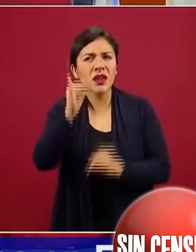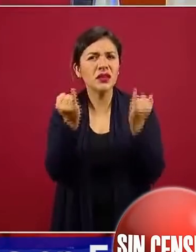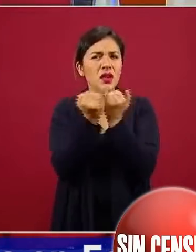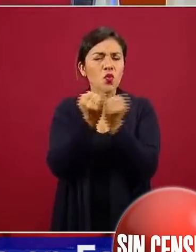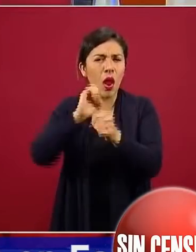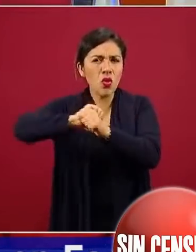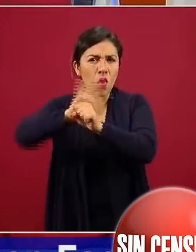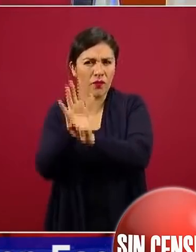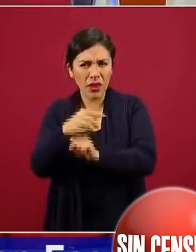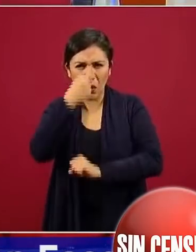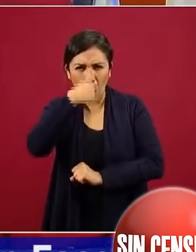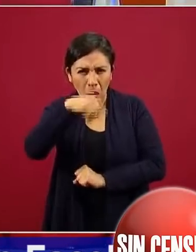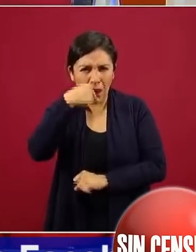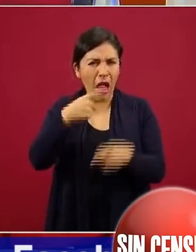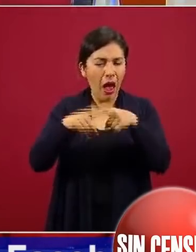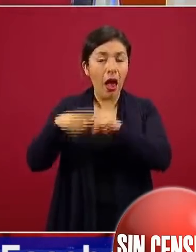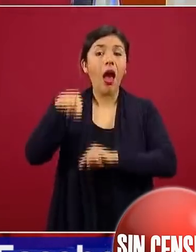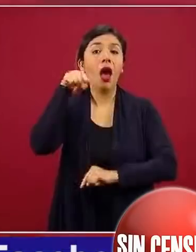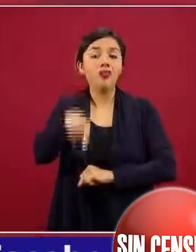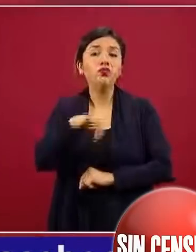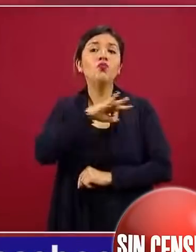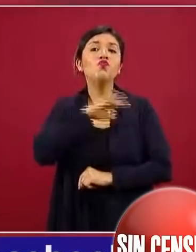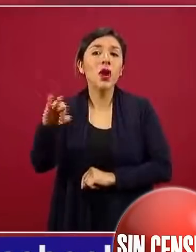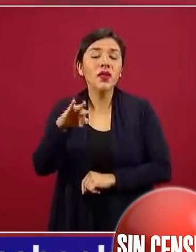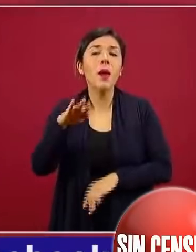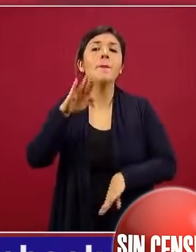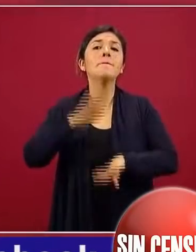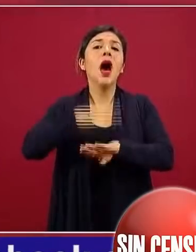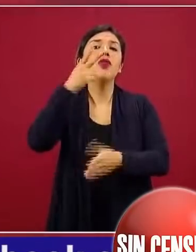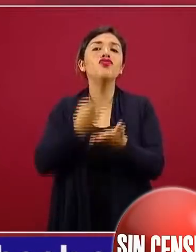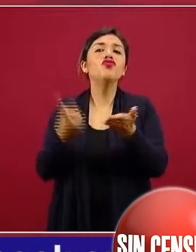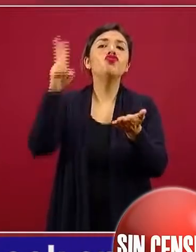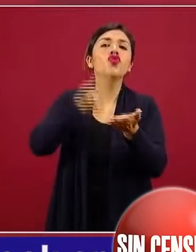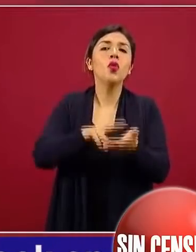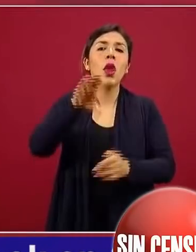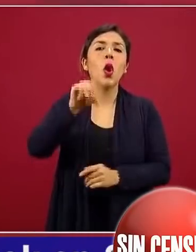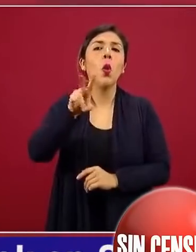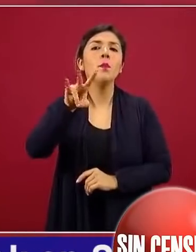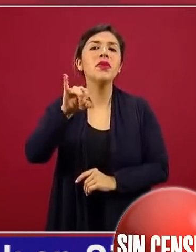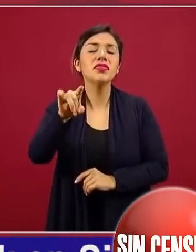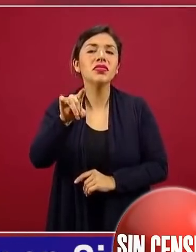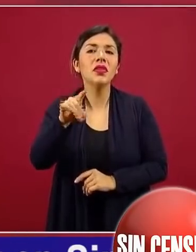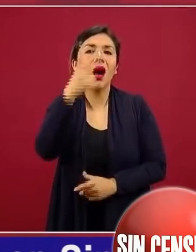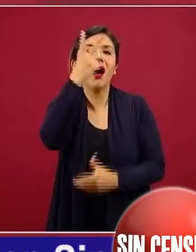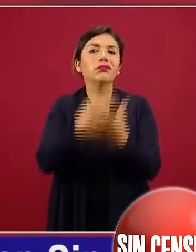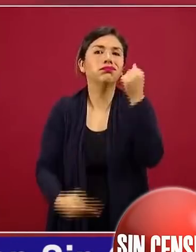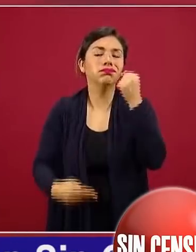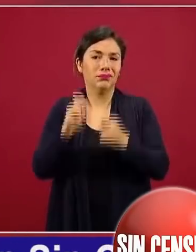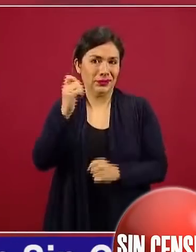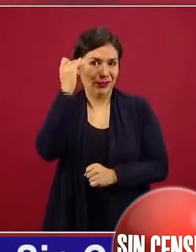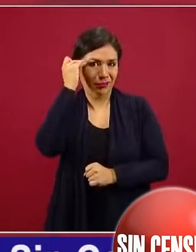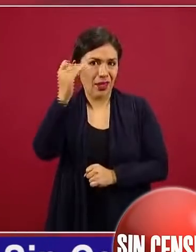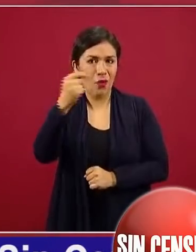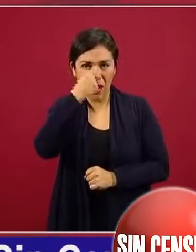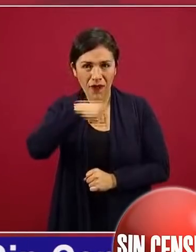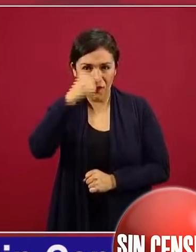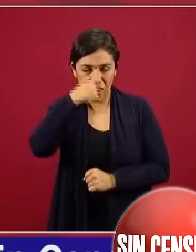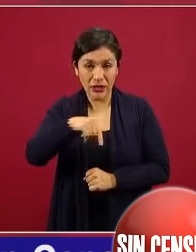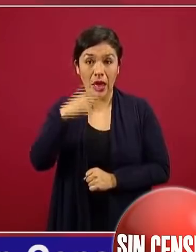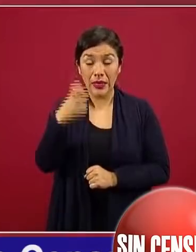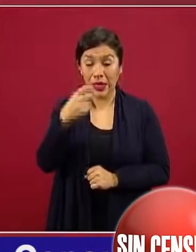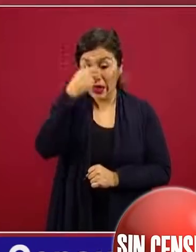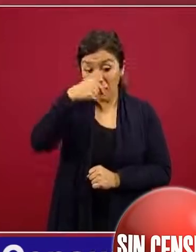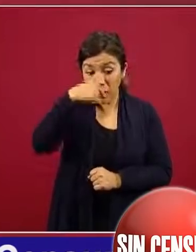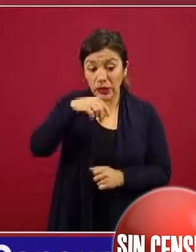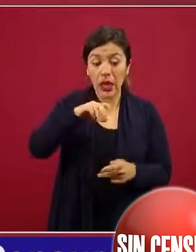los de COVID, podría sumarse COVID también durante la temporada de influenza. La temporada de influenza